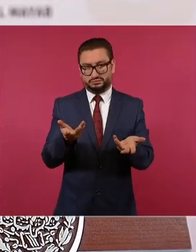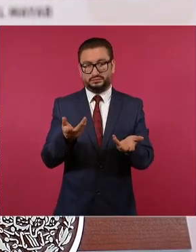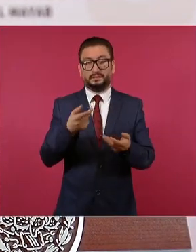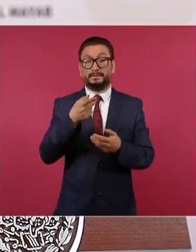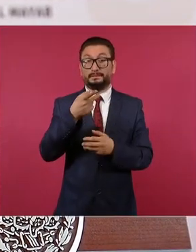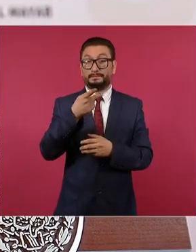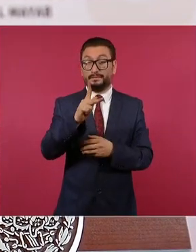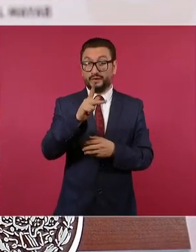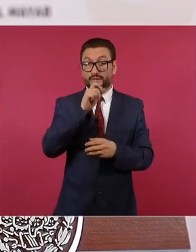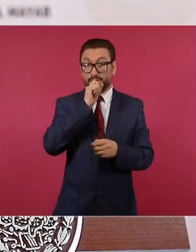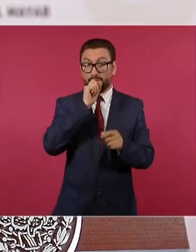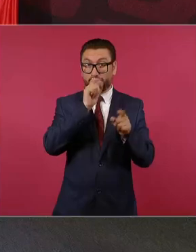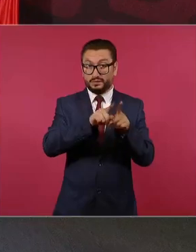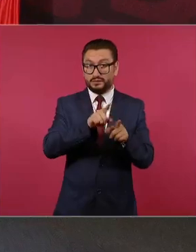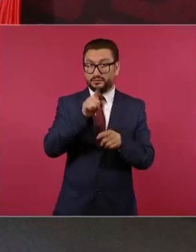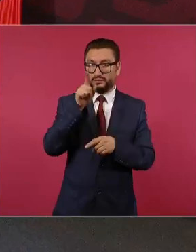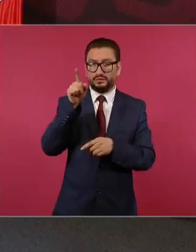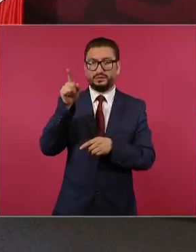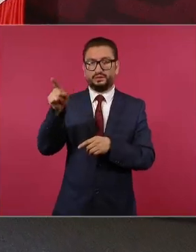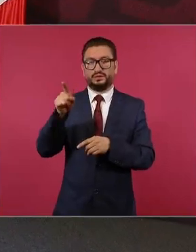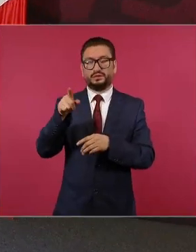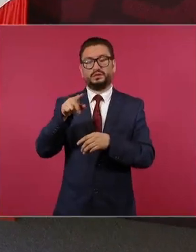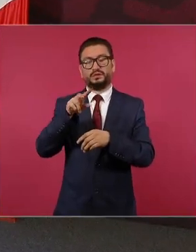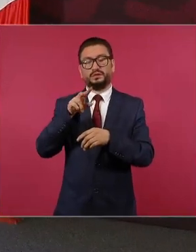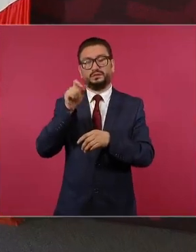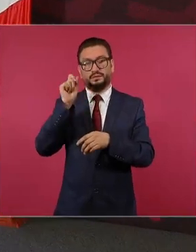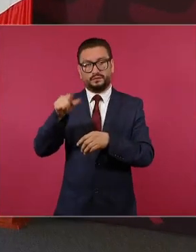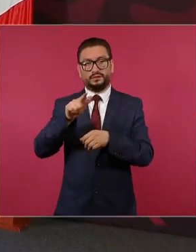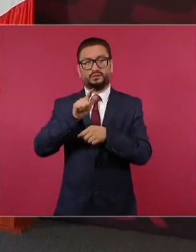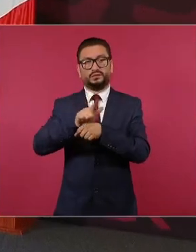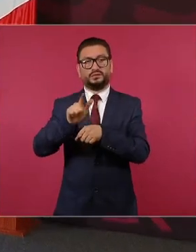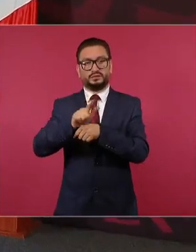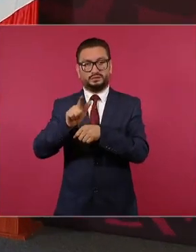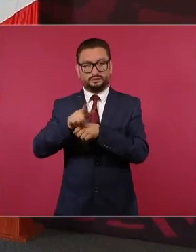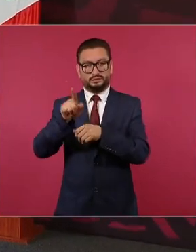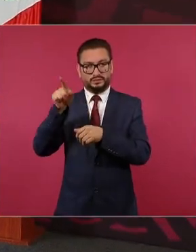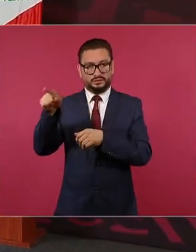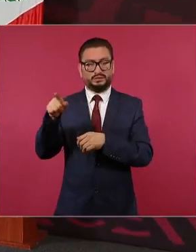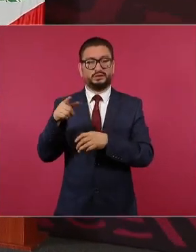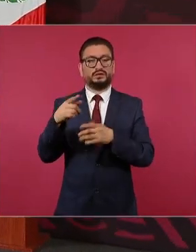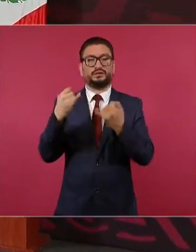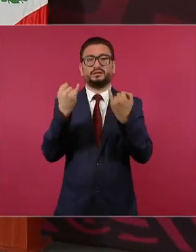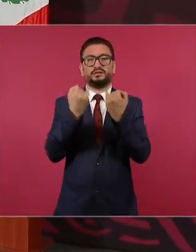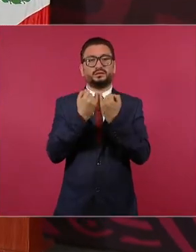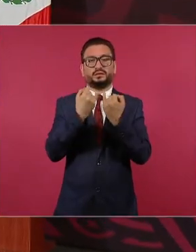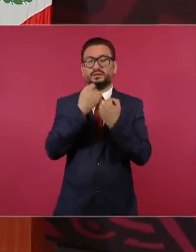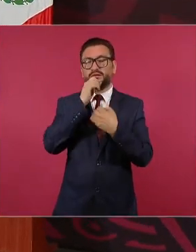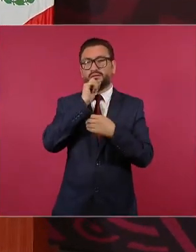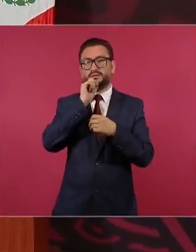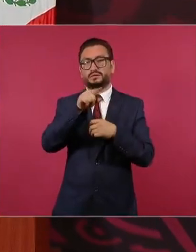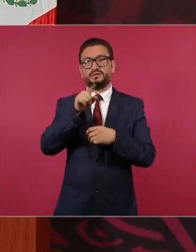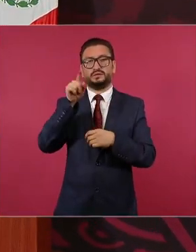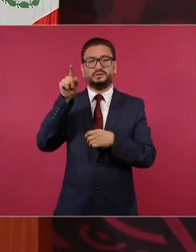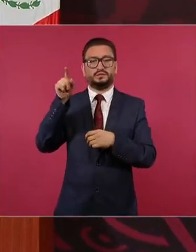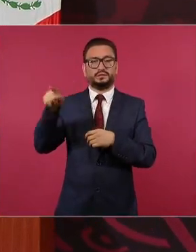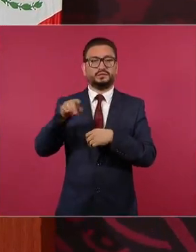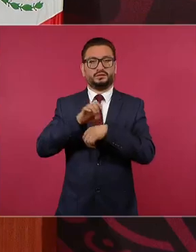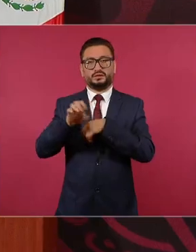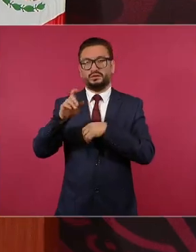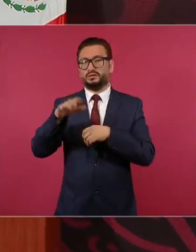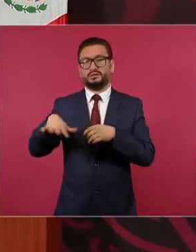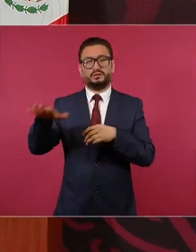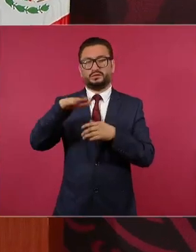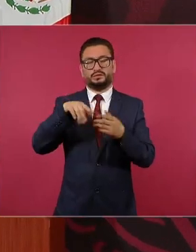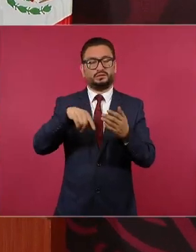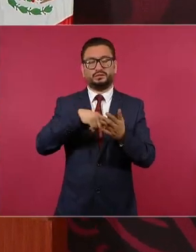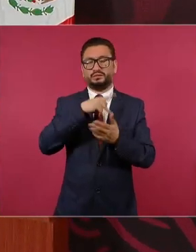pero eso mismo hacen en Guatemala, eso mismo hacen en Ecuador y en todos